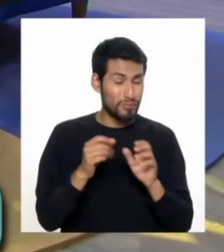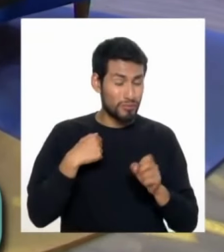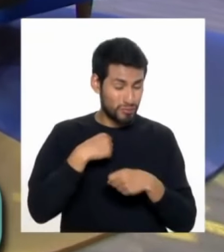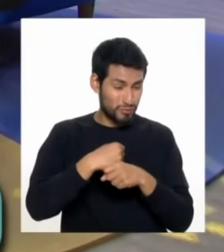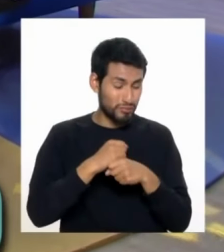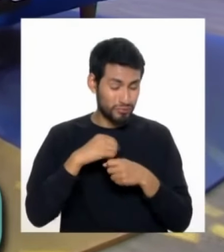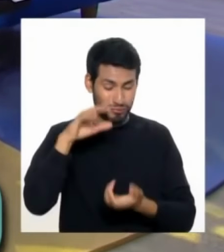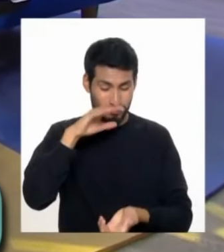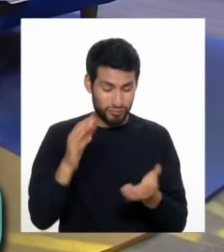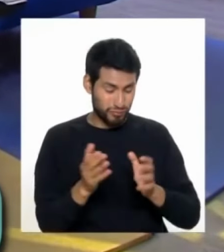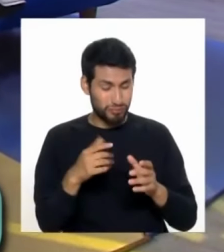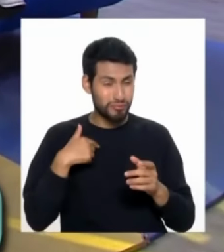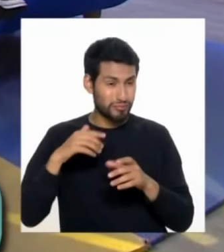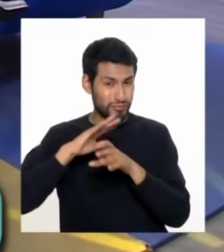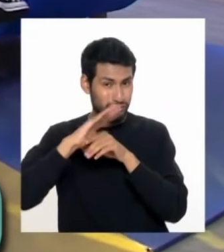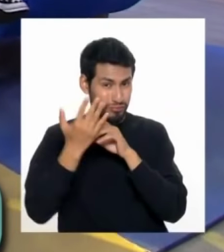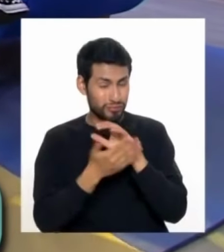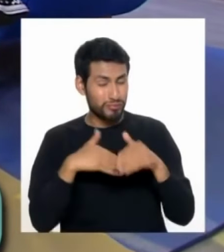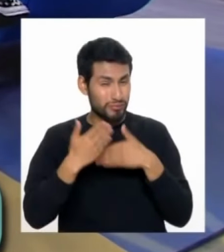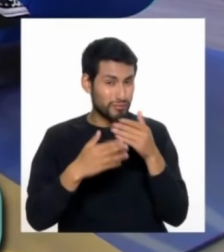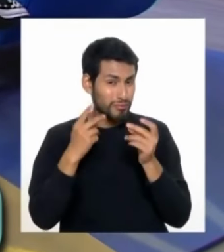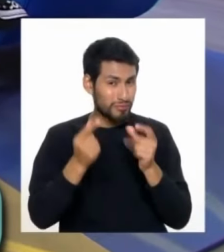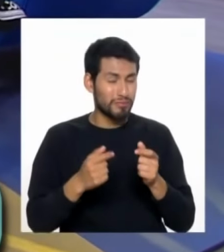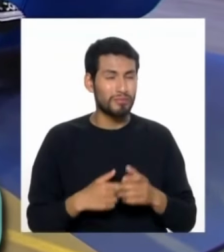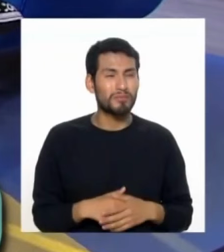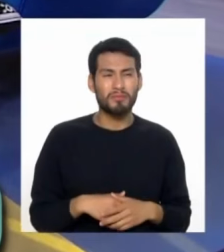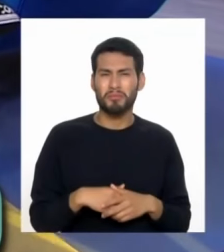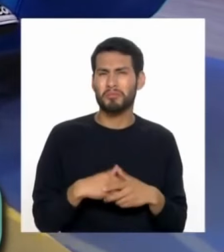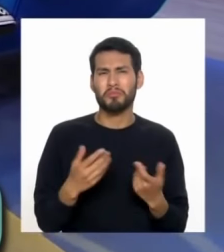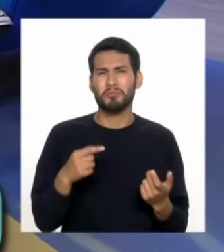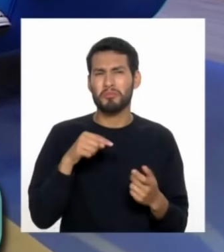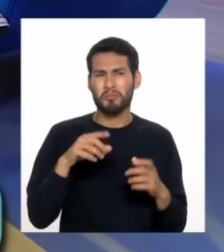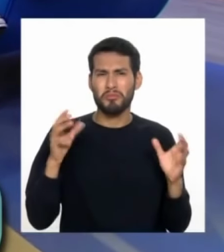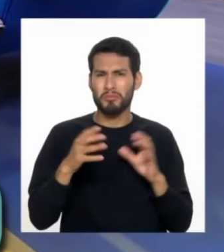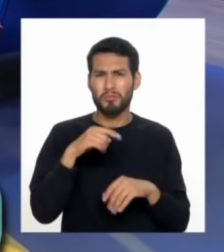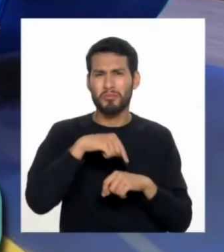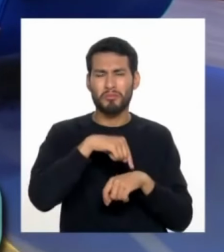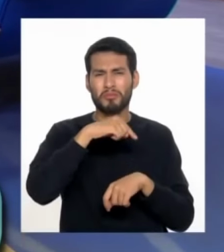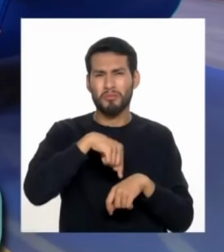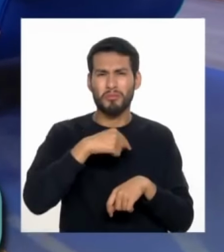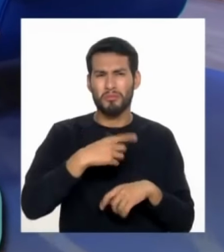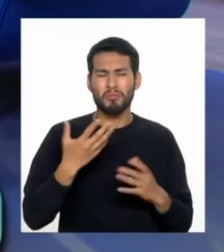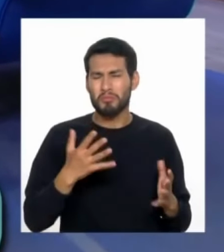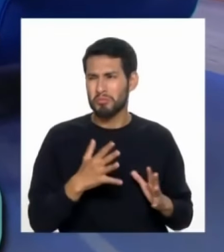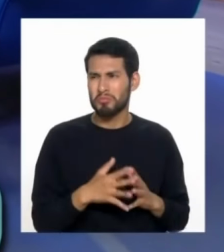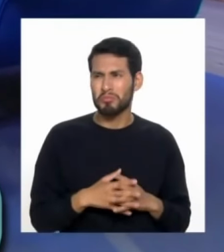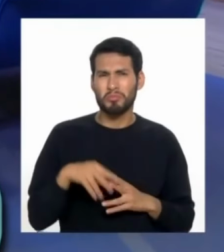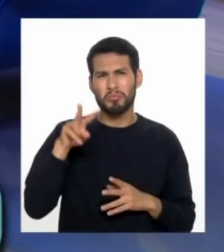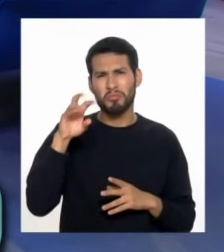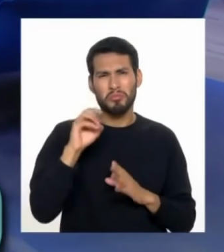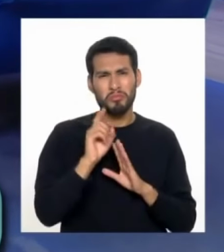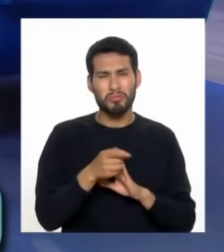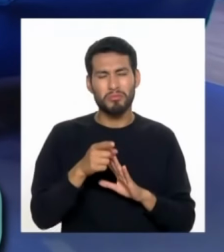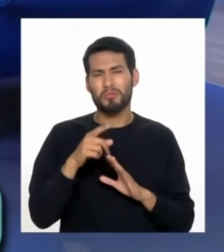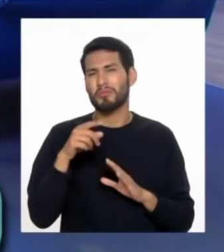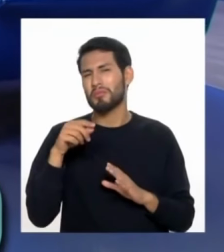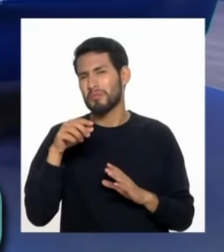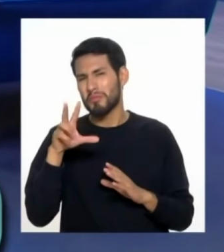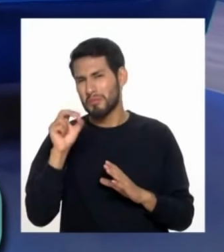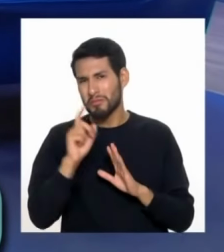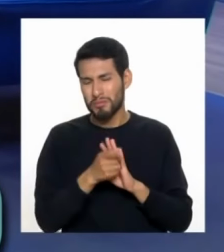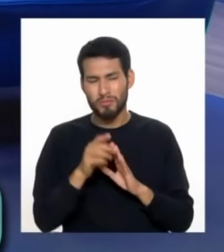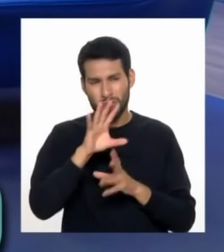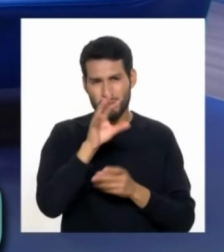venido tomando para avanzar el proceso, un ensamblaje con un cajón nos toma 20 minutos, media hora máximo.